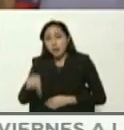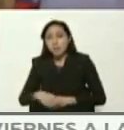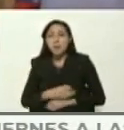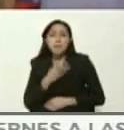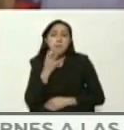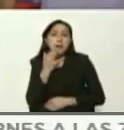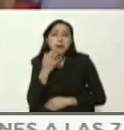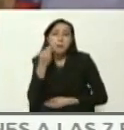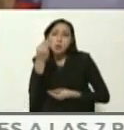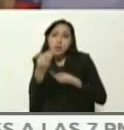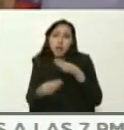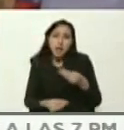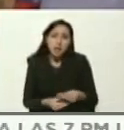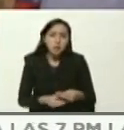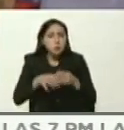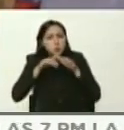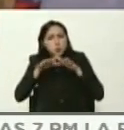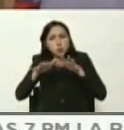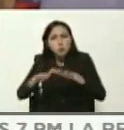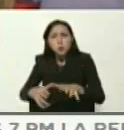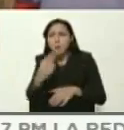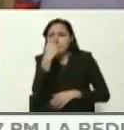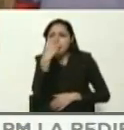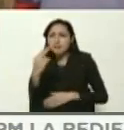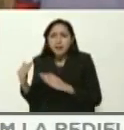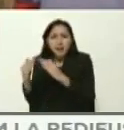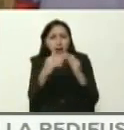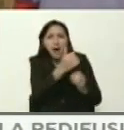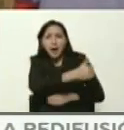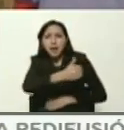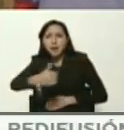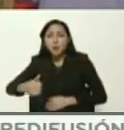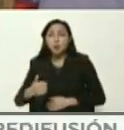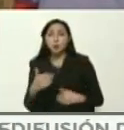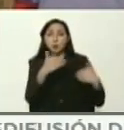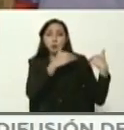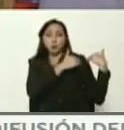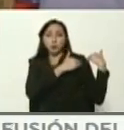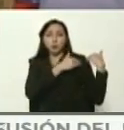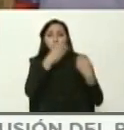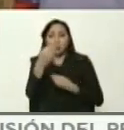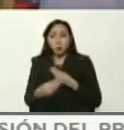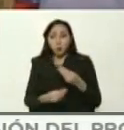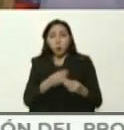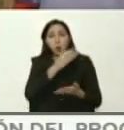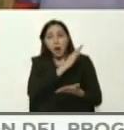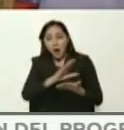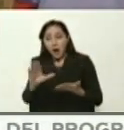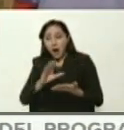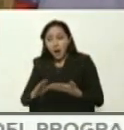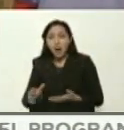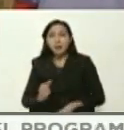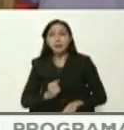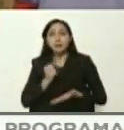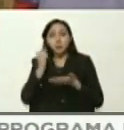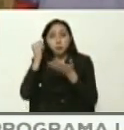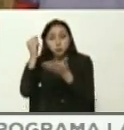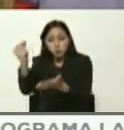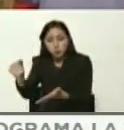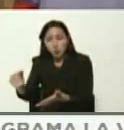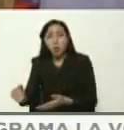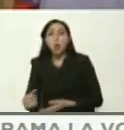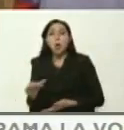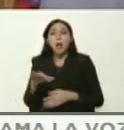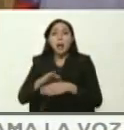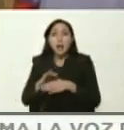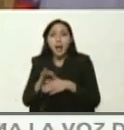ha dedicado a hacer un recorrido de casa por casa, y es la responsable de entregar el combo proteico. Para nosotros